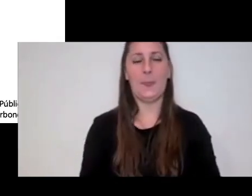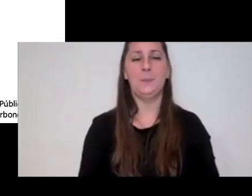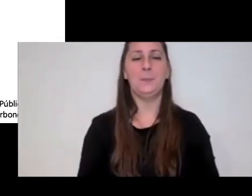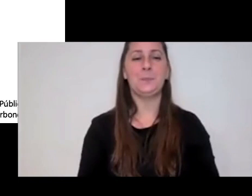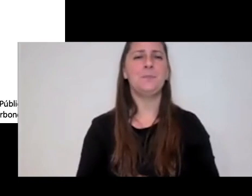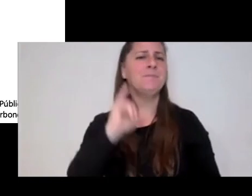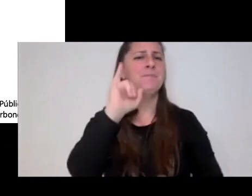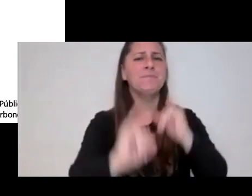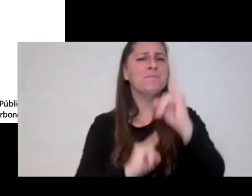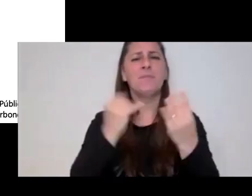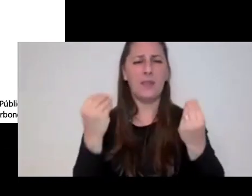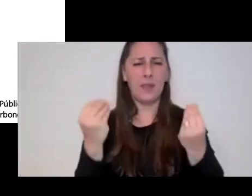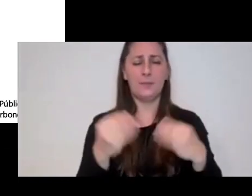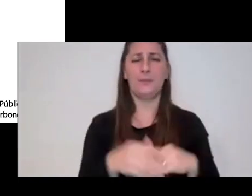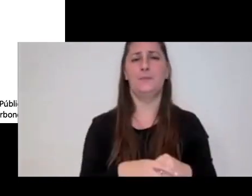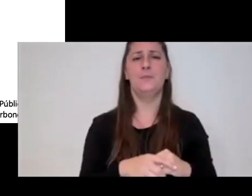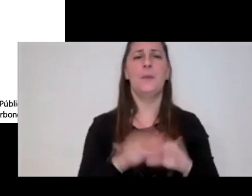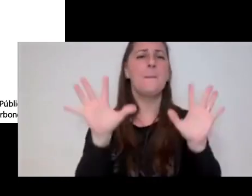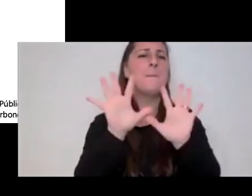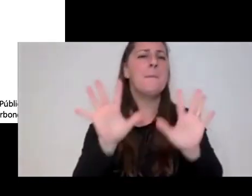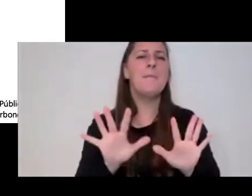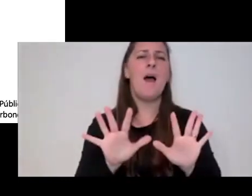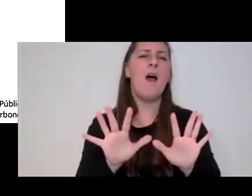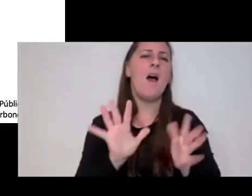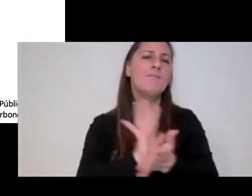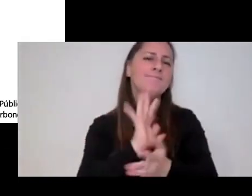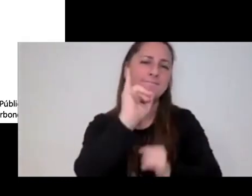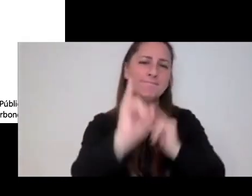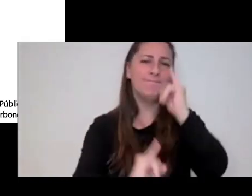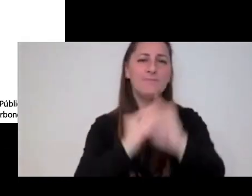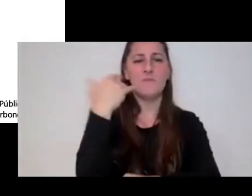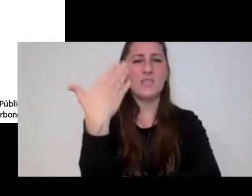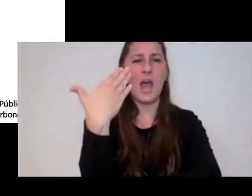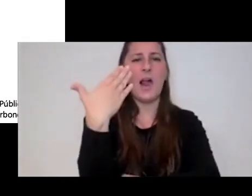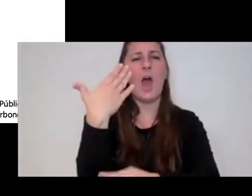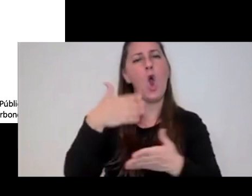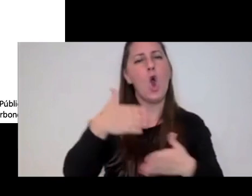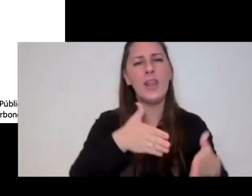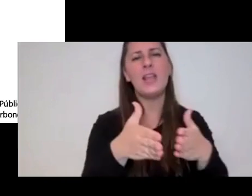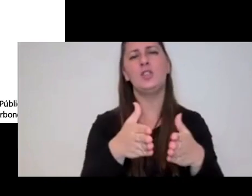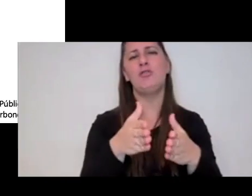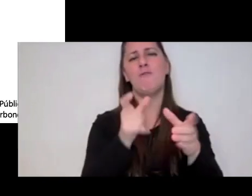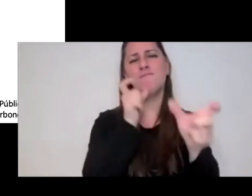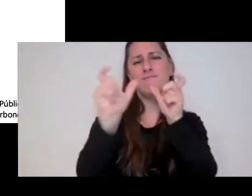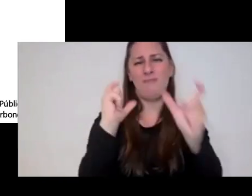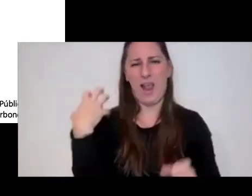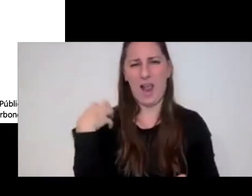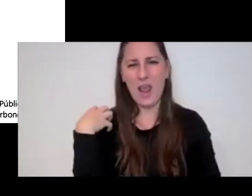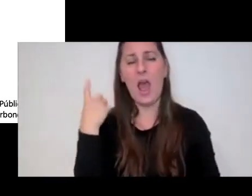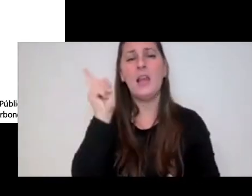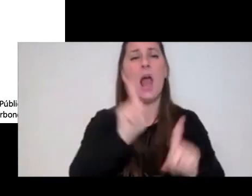es preparar una charla en la cual los oriente en los conceptos generales y las cuestiones también críticas que